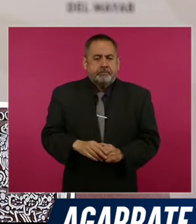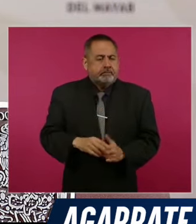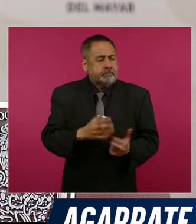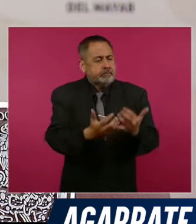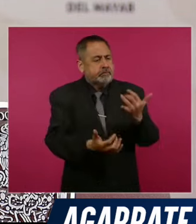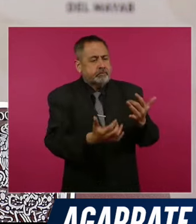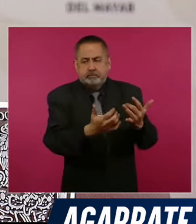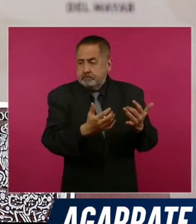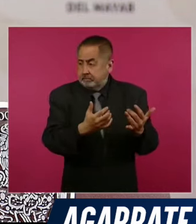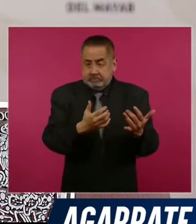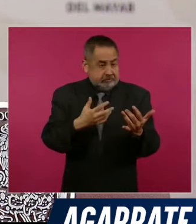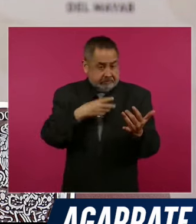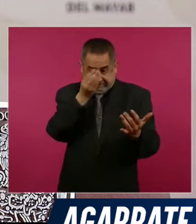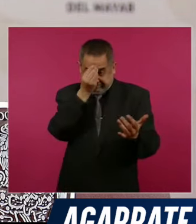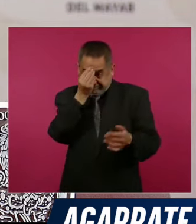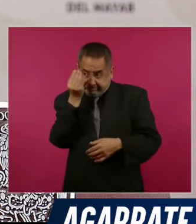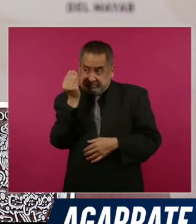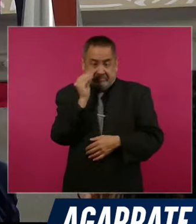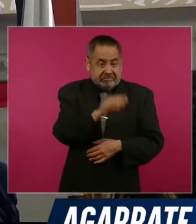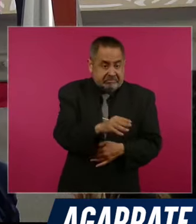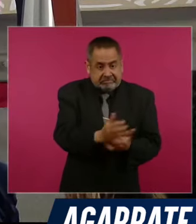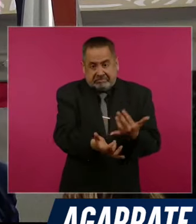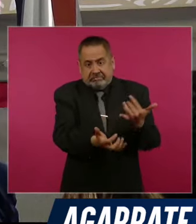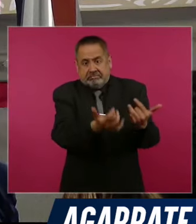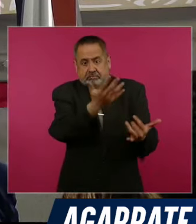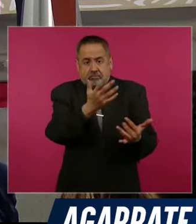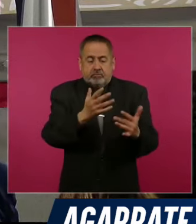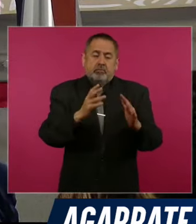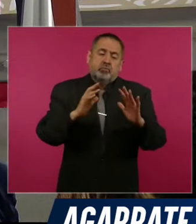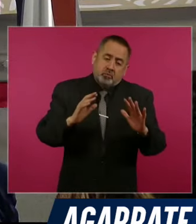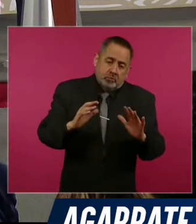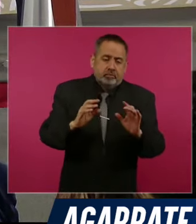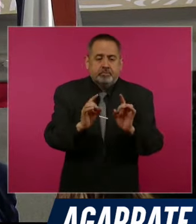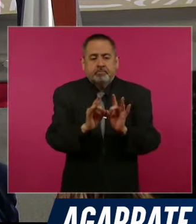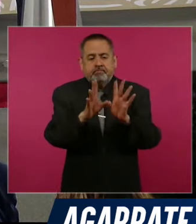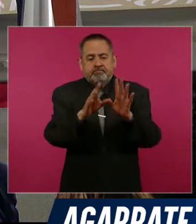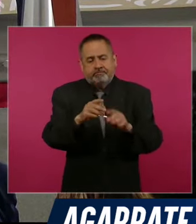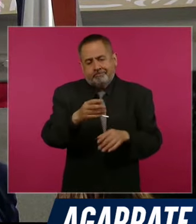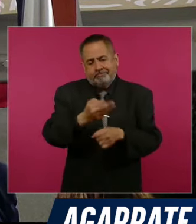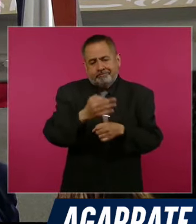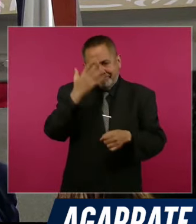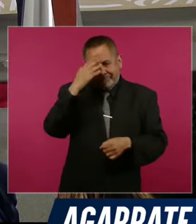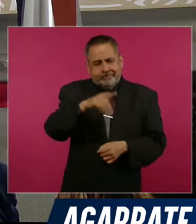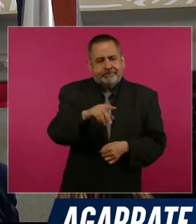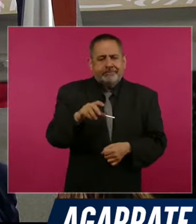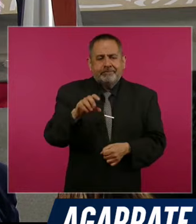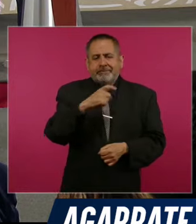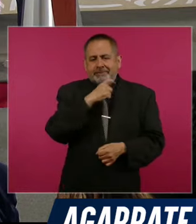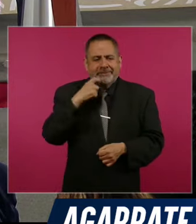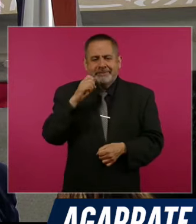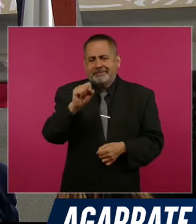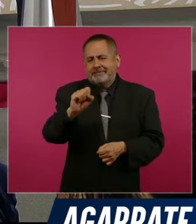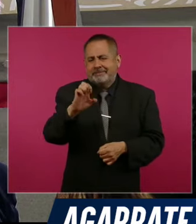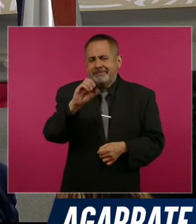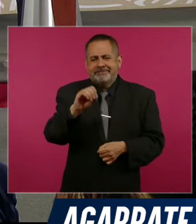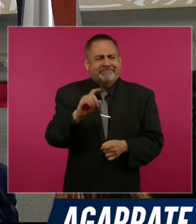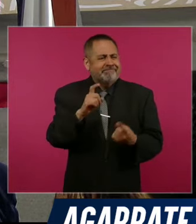incendios provocados o es por la situación de sequía